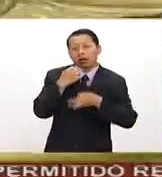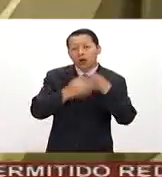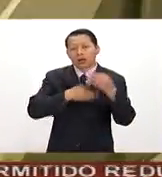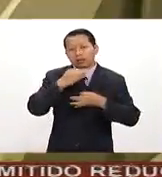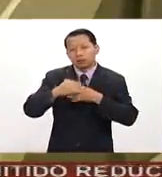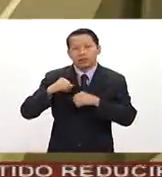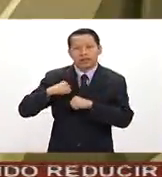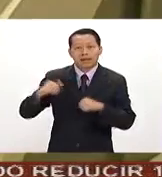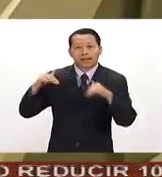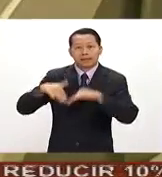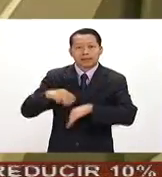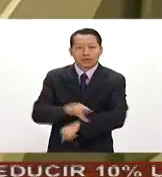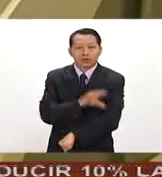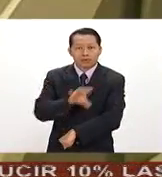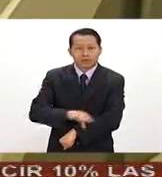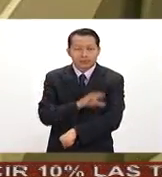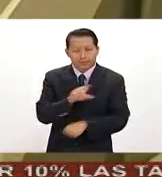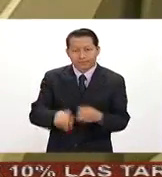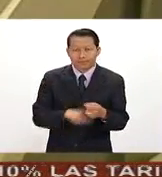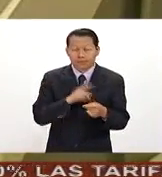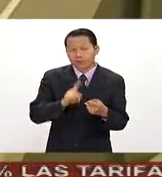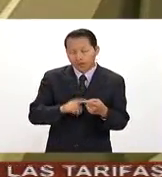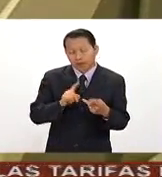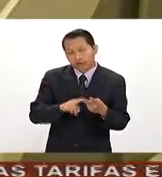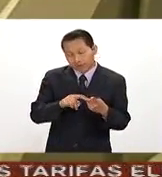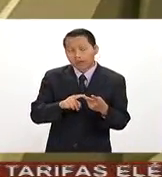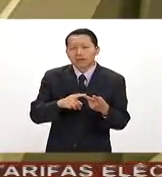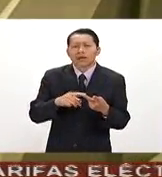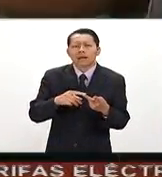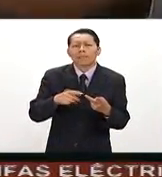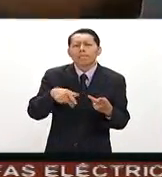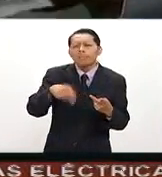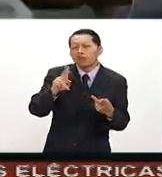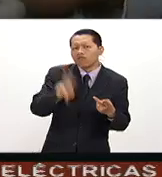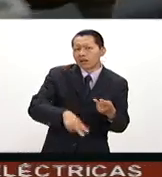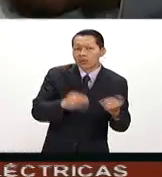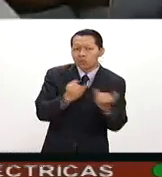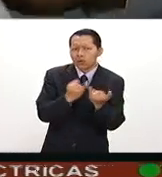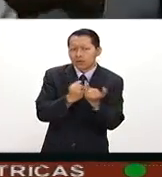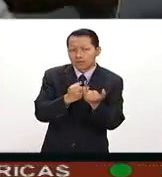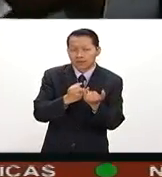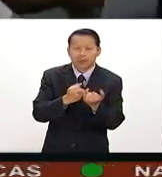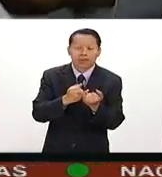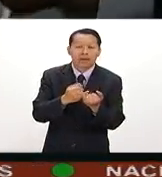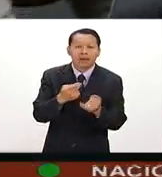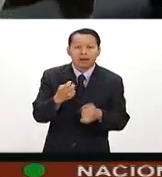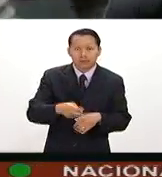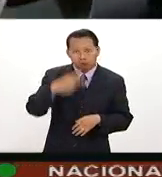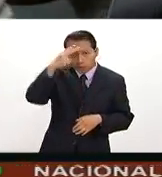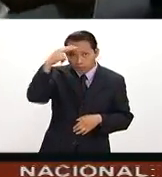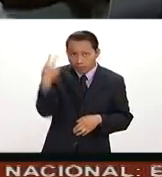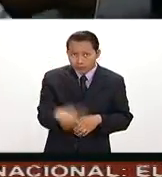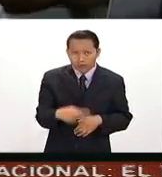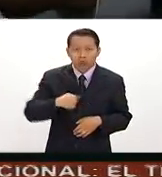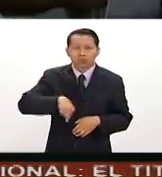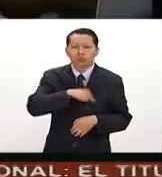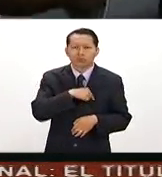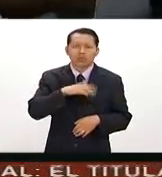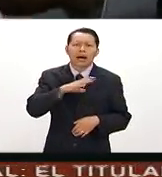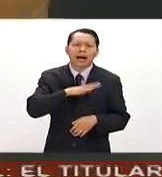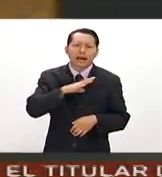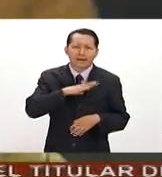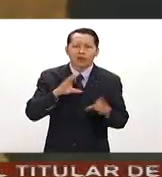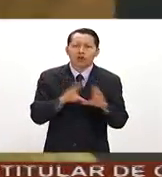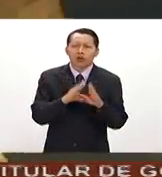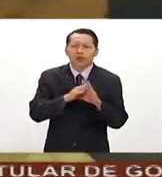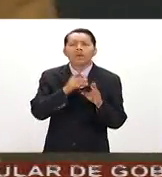Agencia Internacional de Energía. Ahora, la verdad, hay que poner esto en perspectiva para nuestro país. Dado que nosotros ya somos un importador